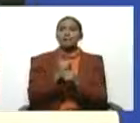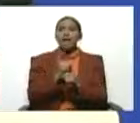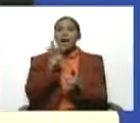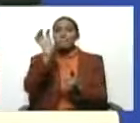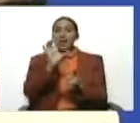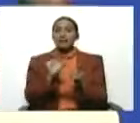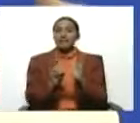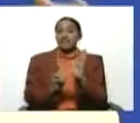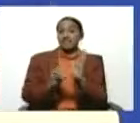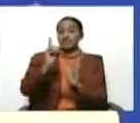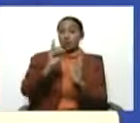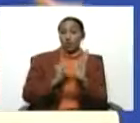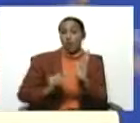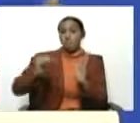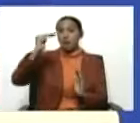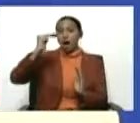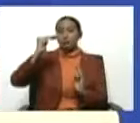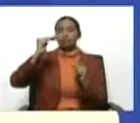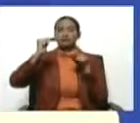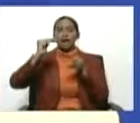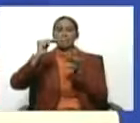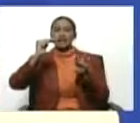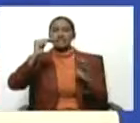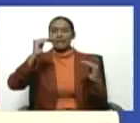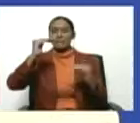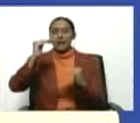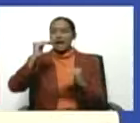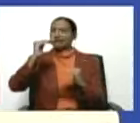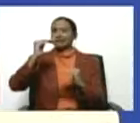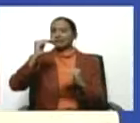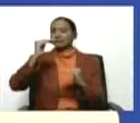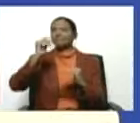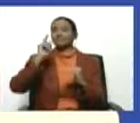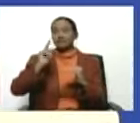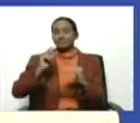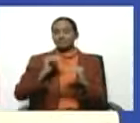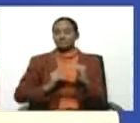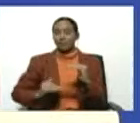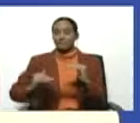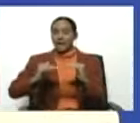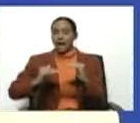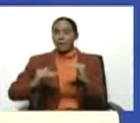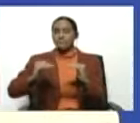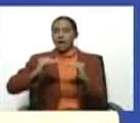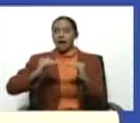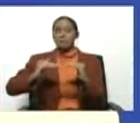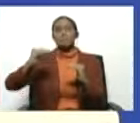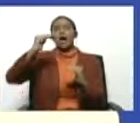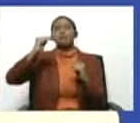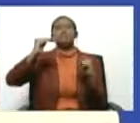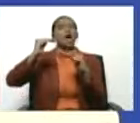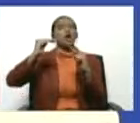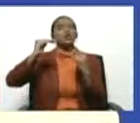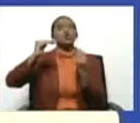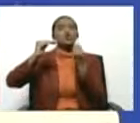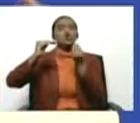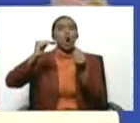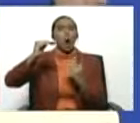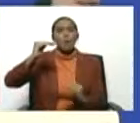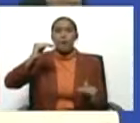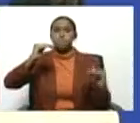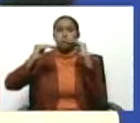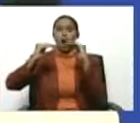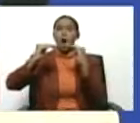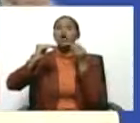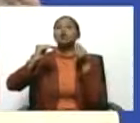sus productos Entonces no pueden hacerlo lo mismo que anteriormente lo hacían y sin embargo no tienen factores de